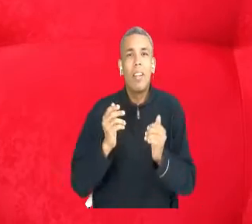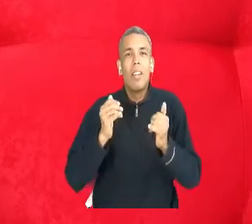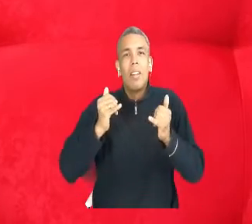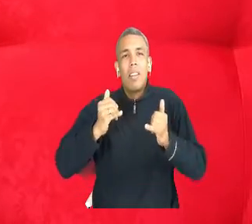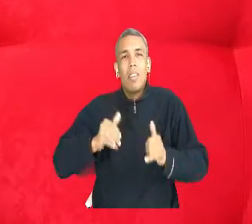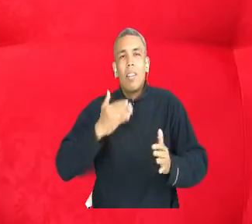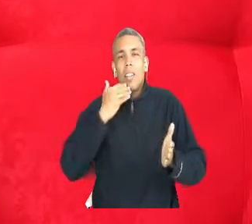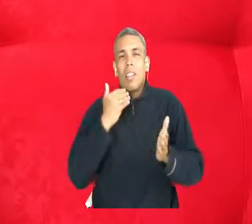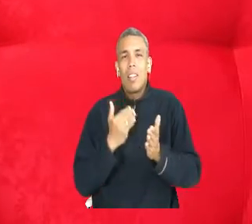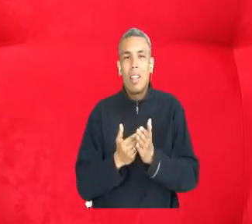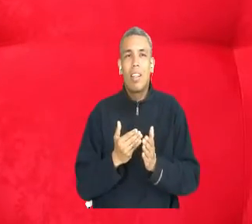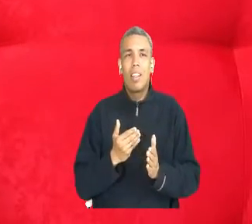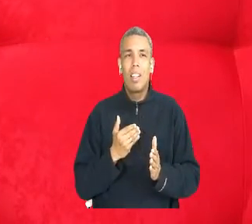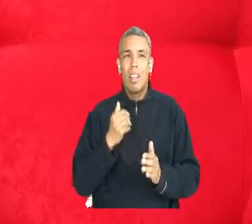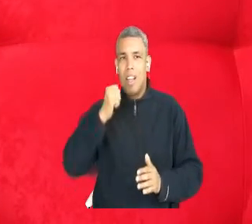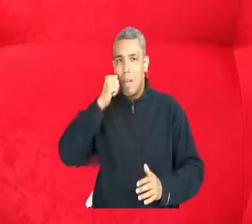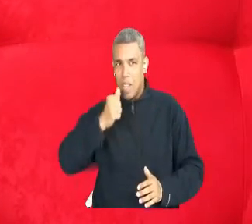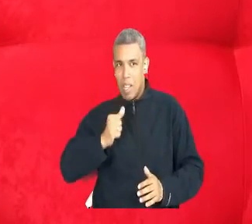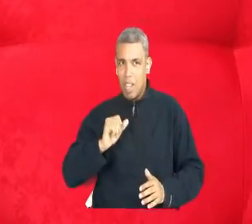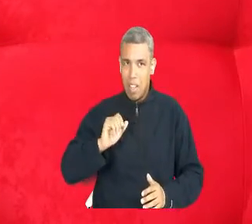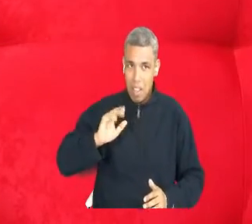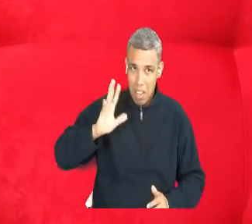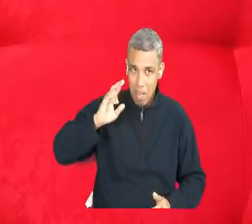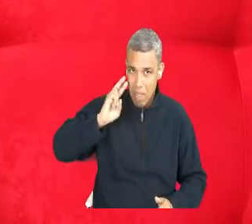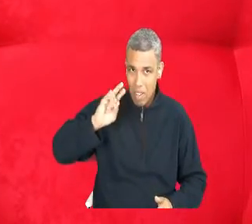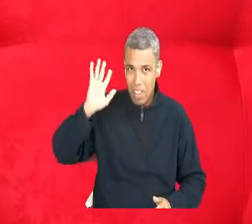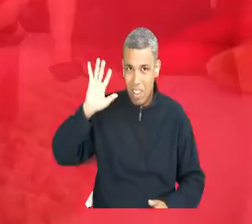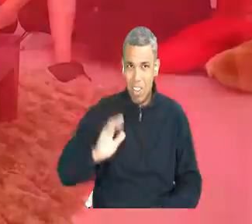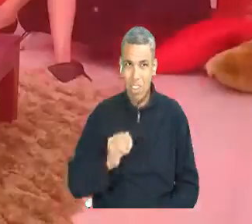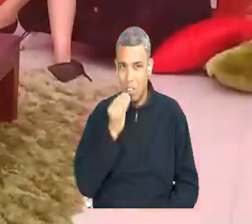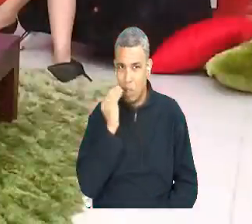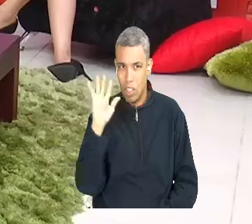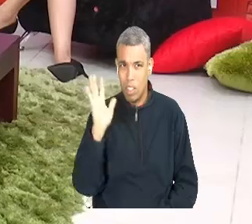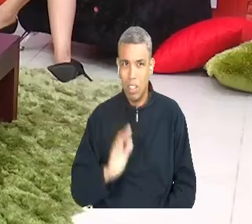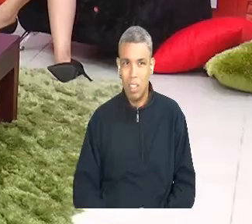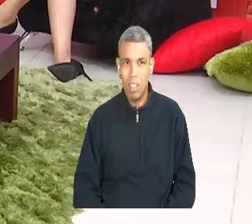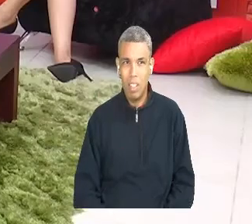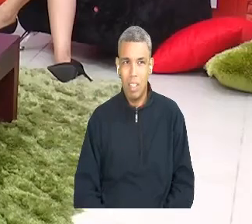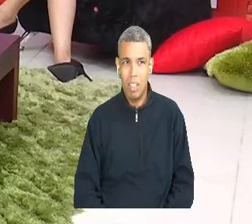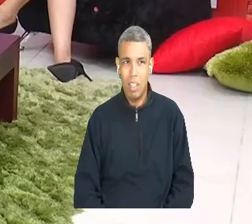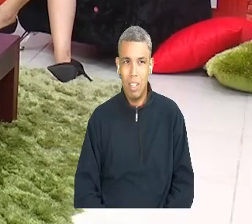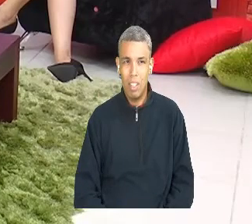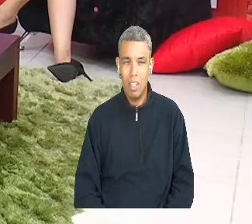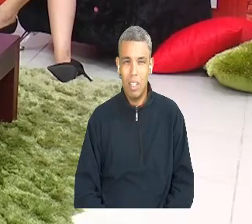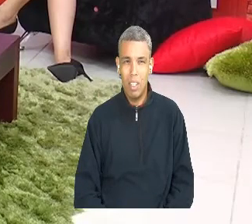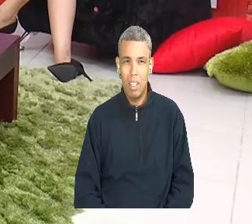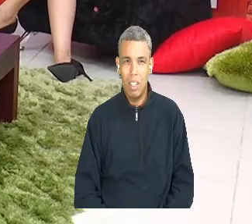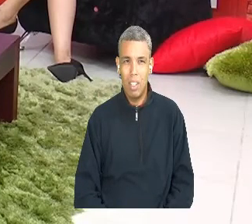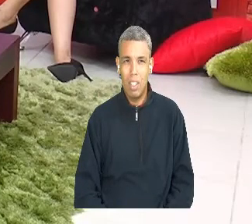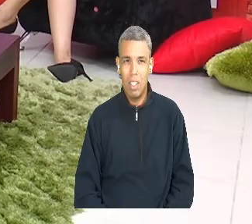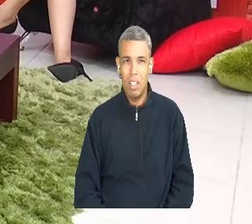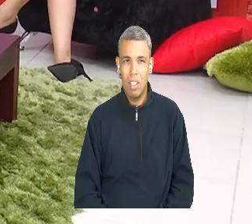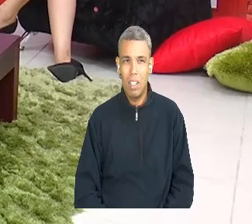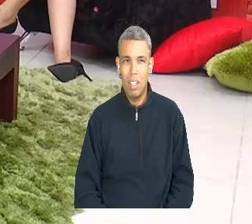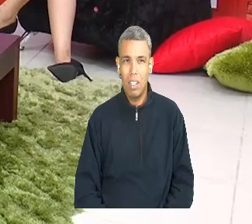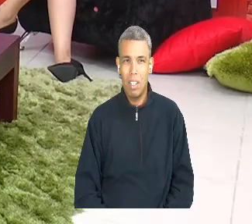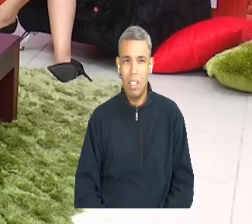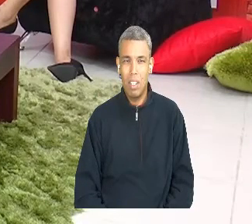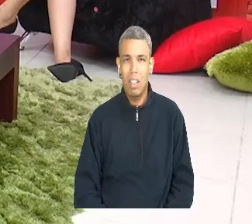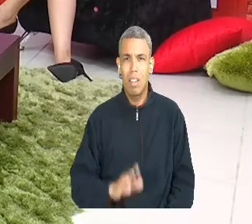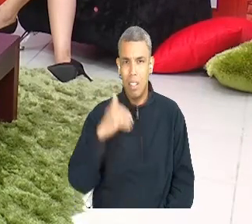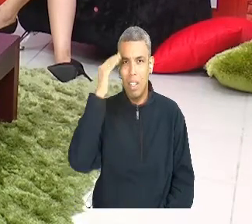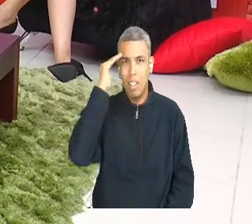aquí en casa los esperamos mañana a la misma hora y en el mismo canal un beso gigante recuerde que esto es enlace